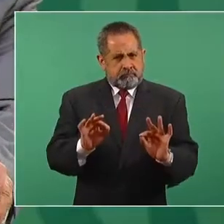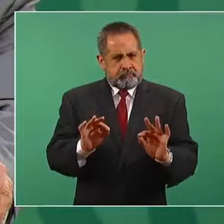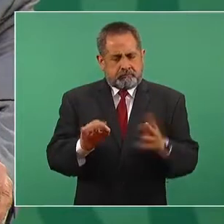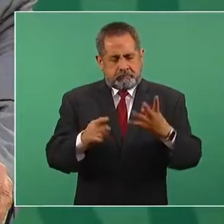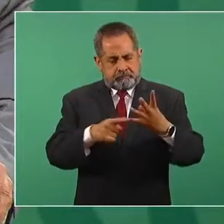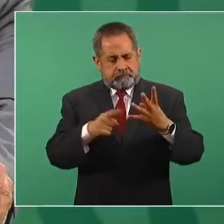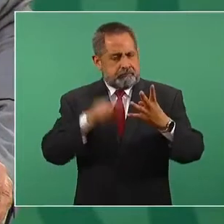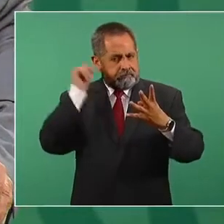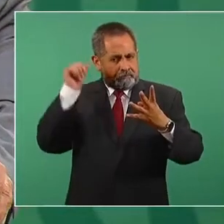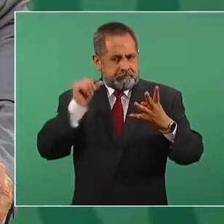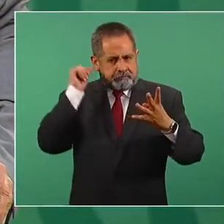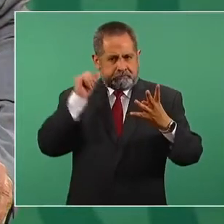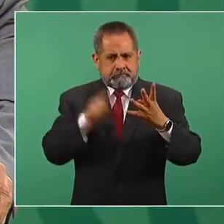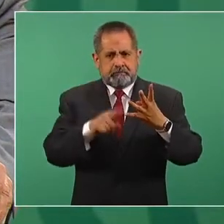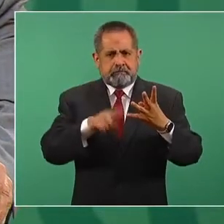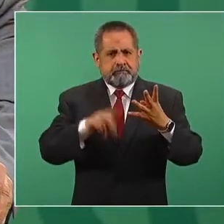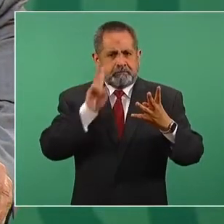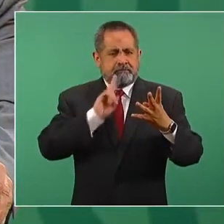de abril,